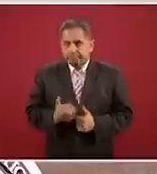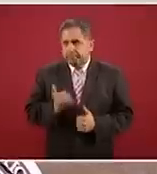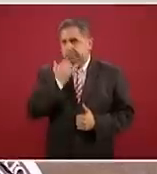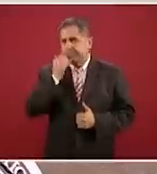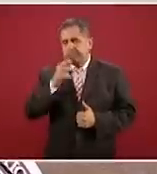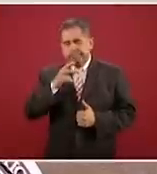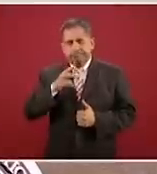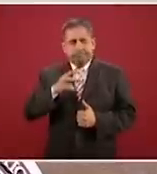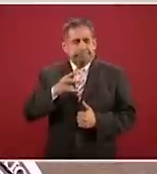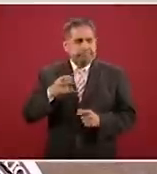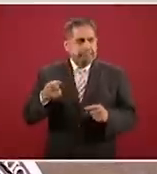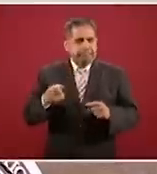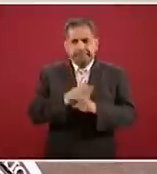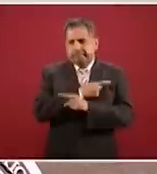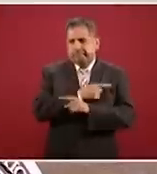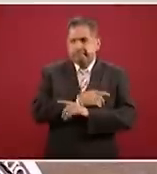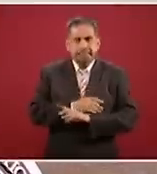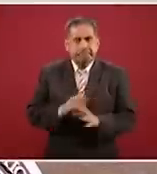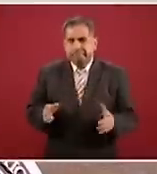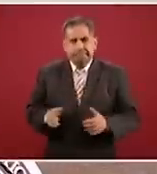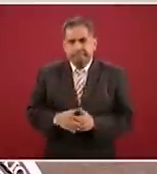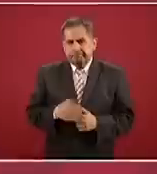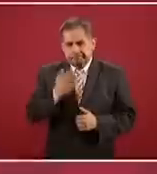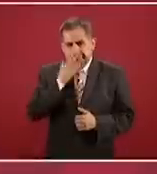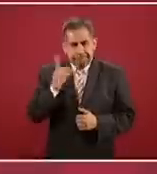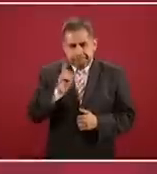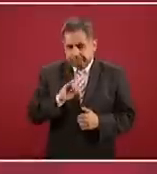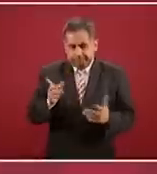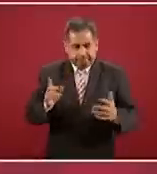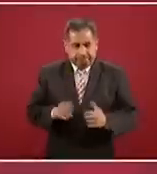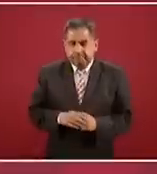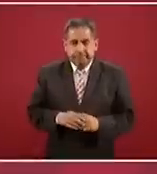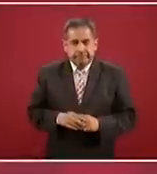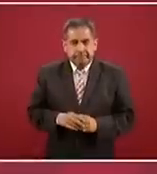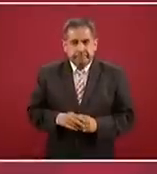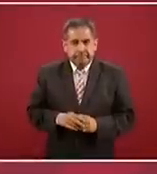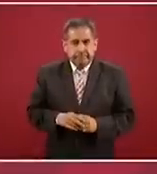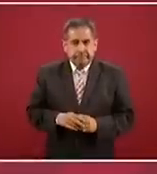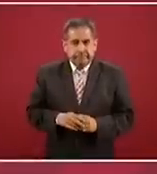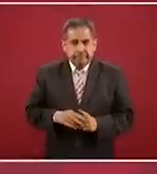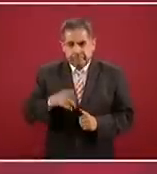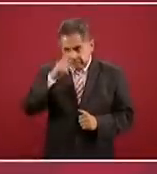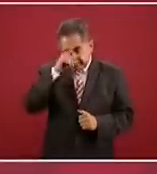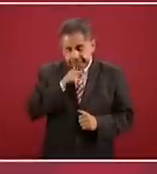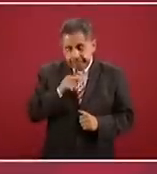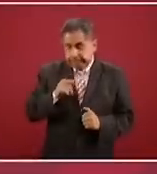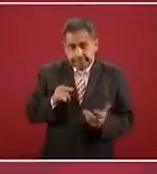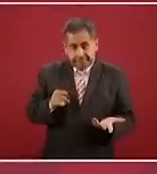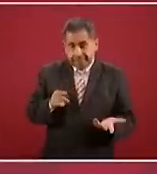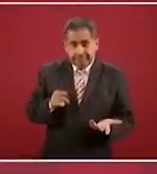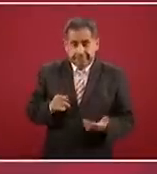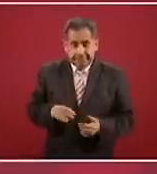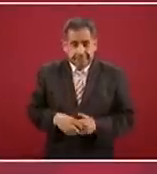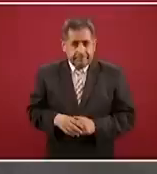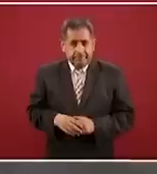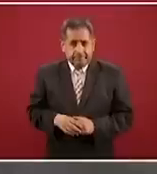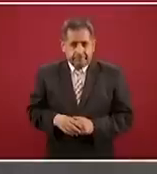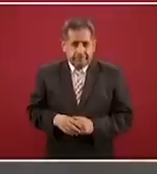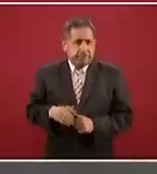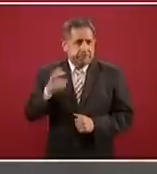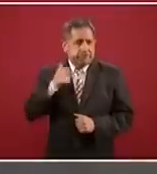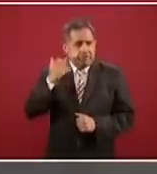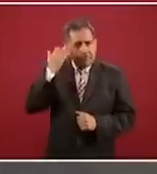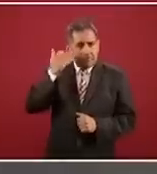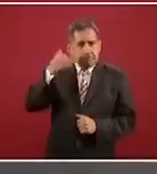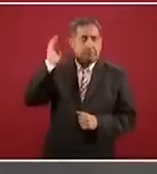equivocada que resultó fatal y fallida durante el